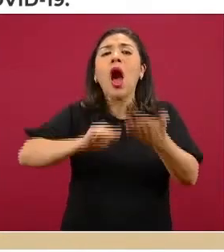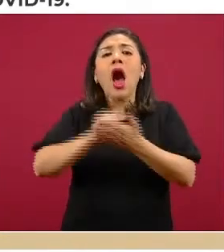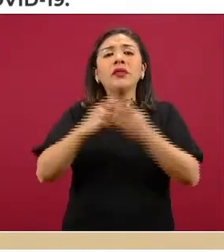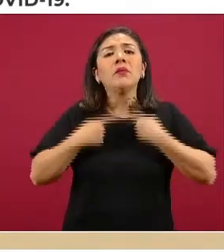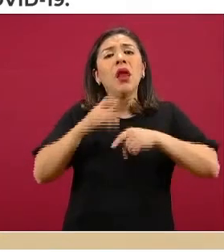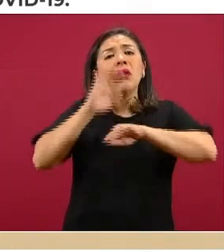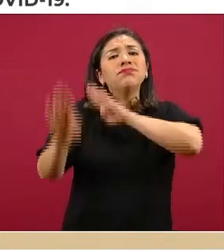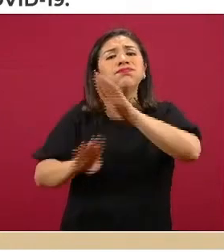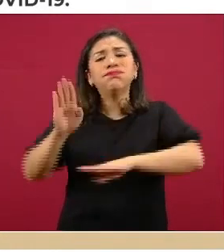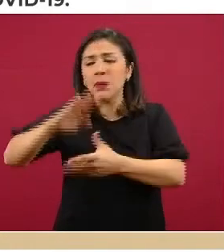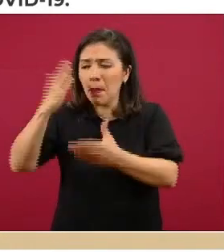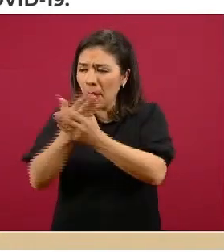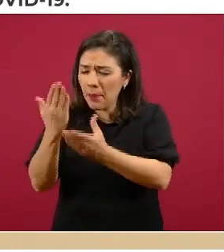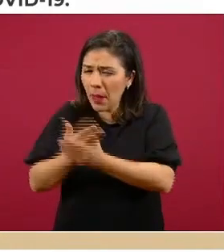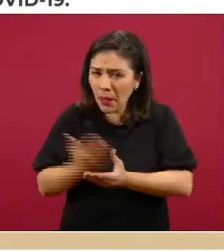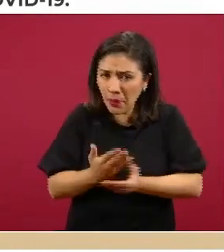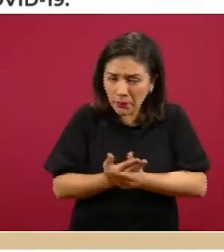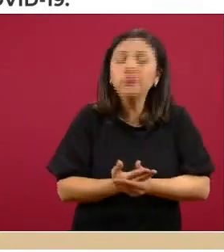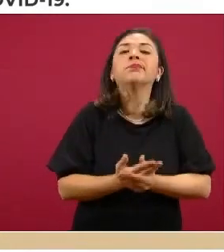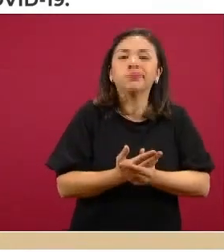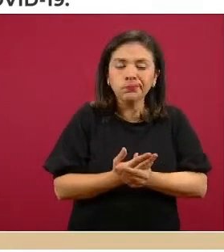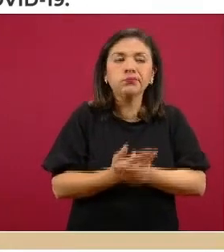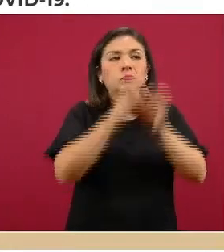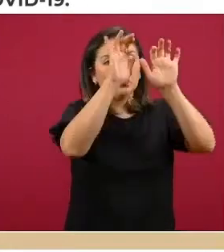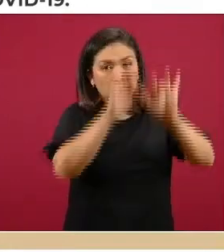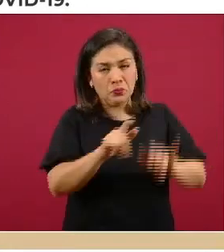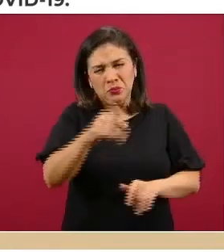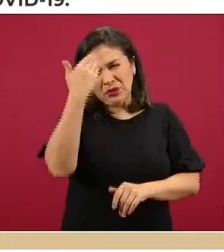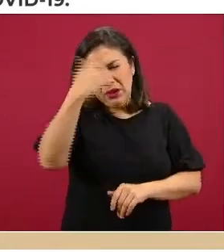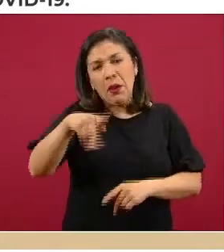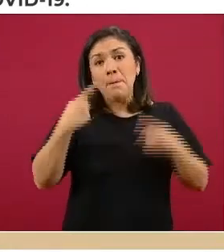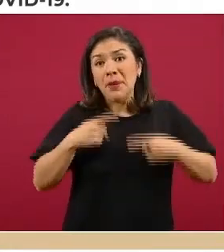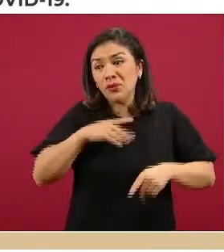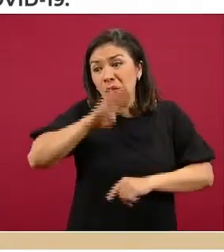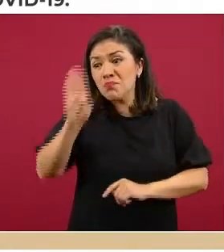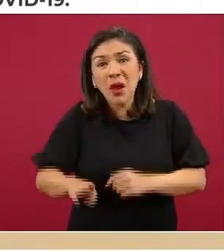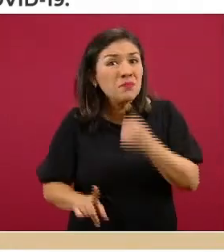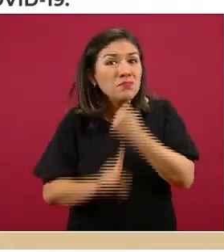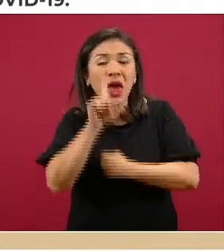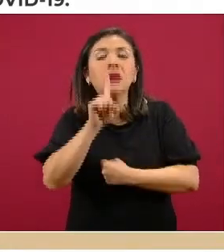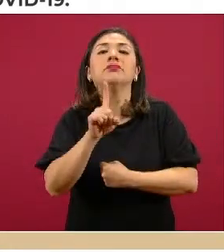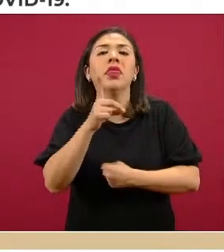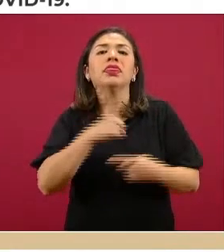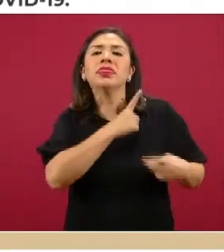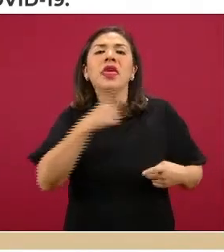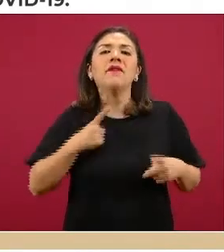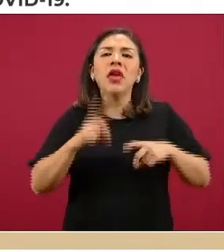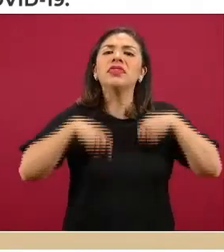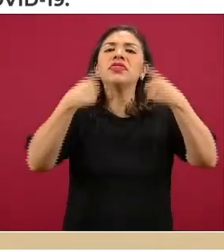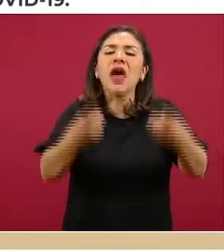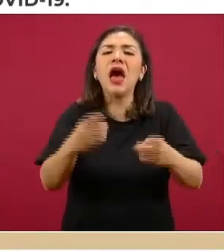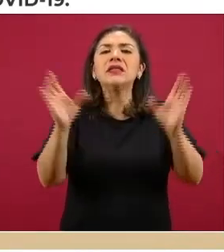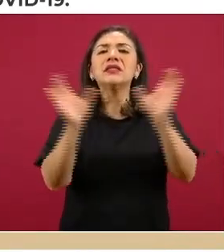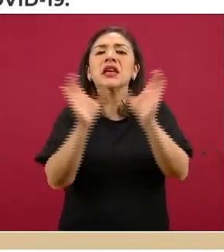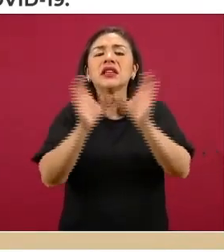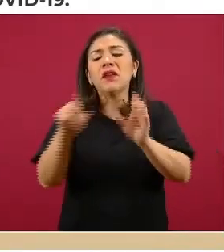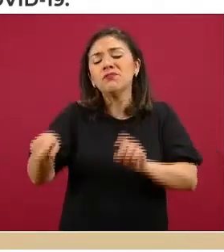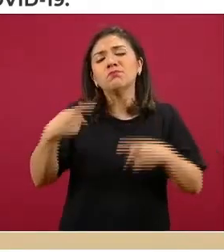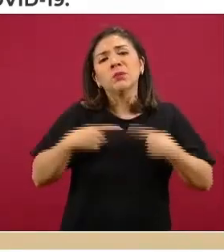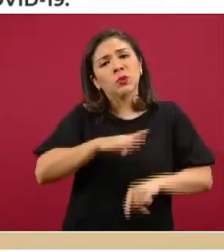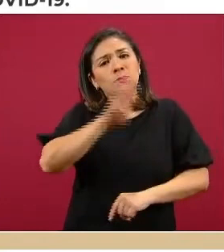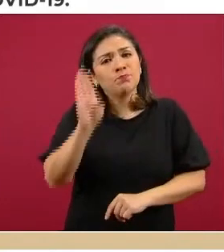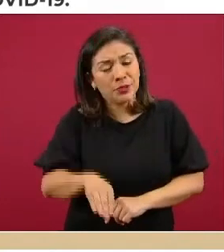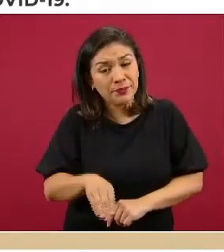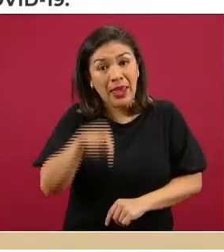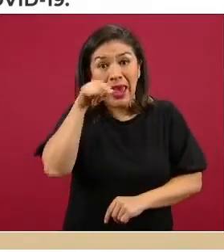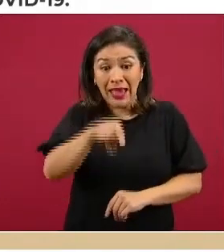defunción. Recuerden que cuando una persona lamentablemente fallece, se expide el certificado de defunción